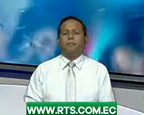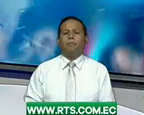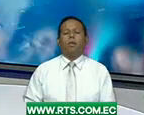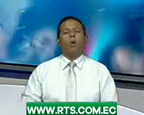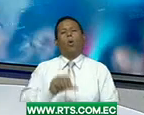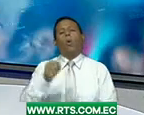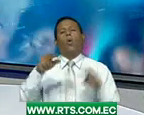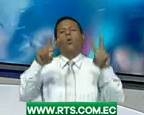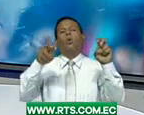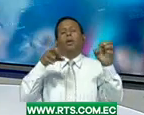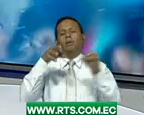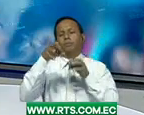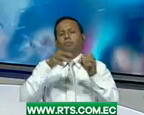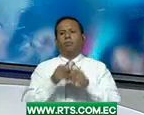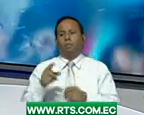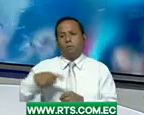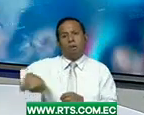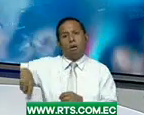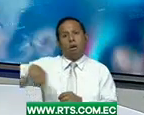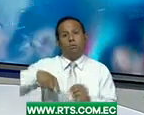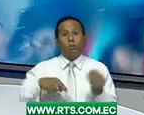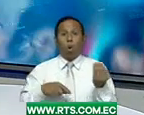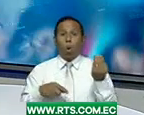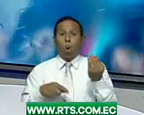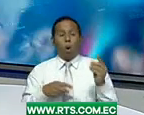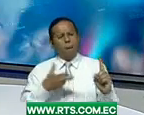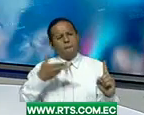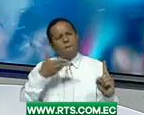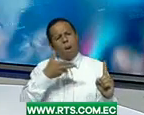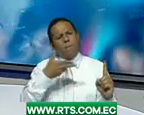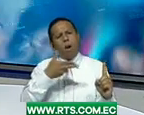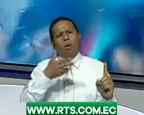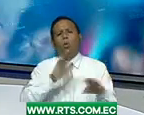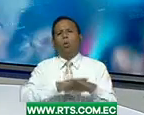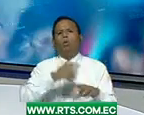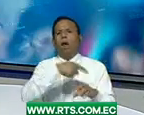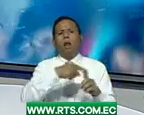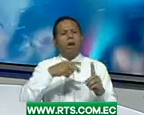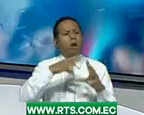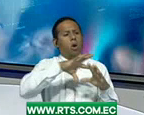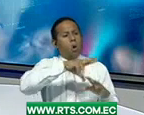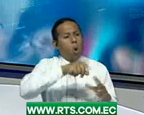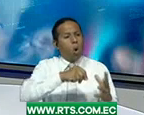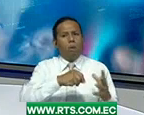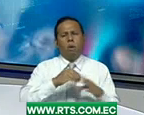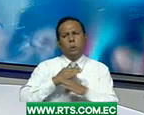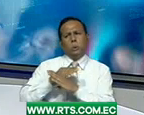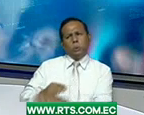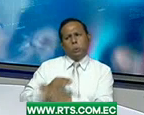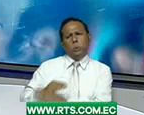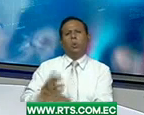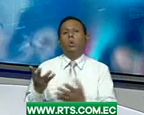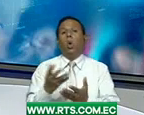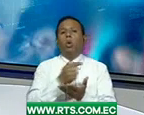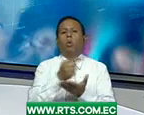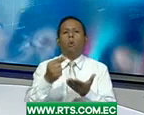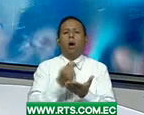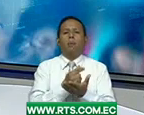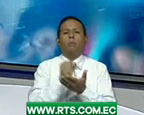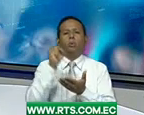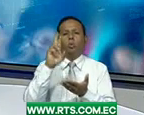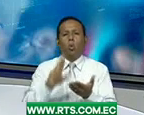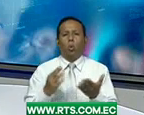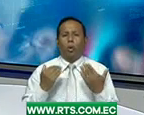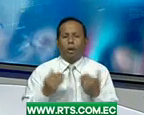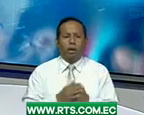en otro tema, delincuentes le dispararon a un adolescente por resistirse a un robo en un local de venta de ropa, esto en el Guasmo Sur, en Guayaquil. El